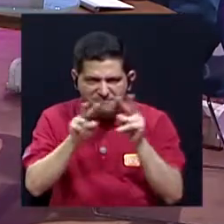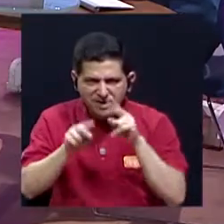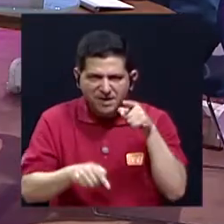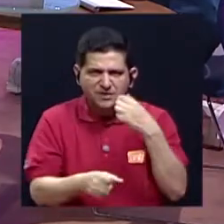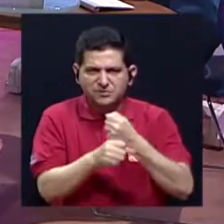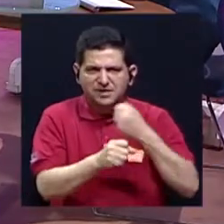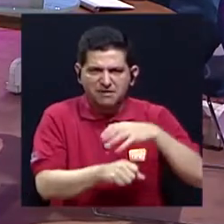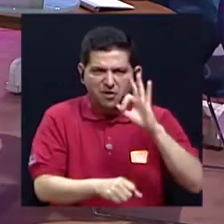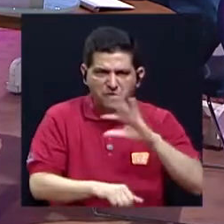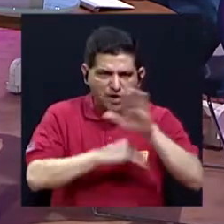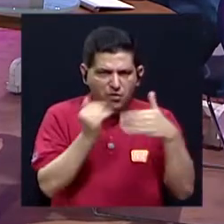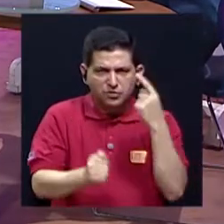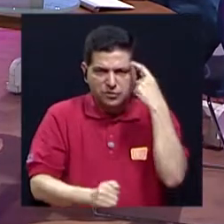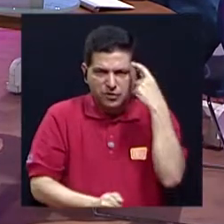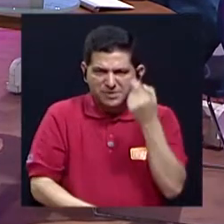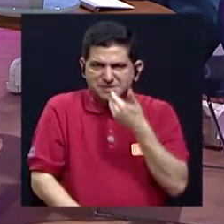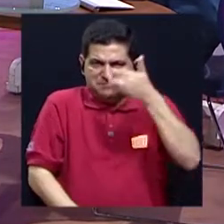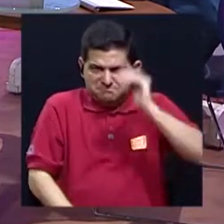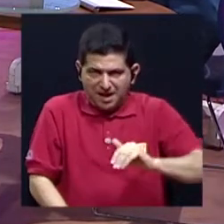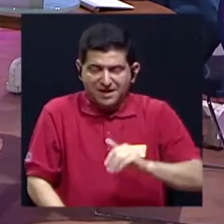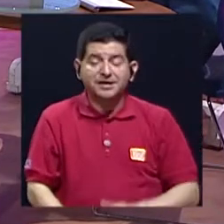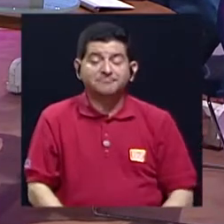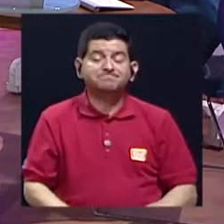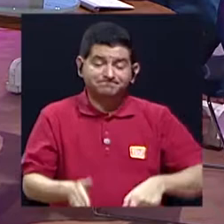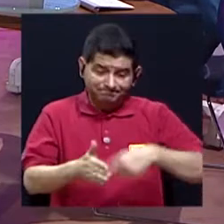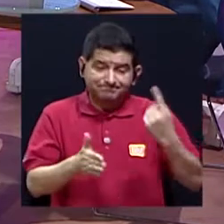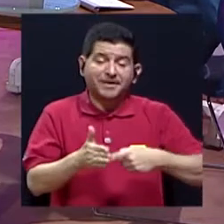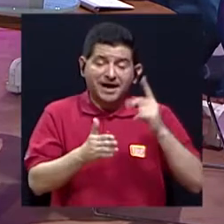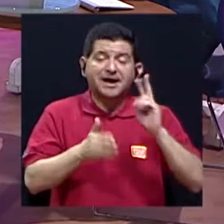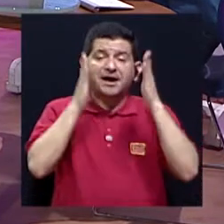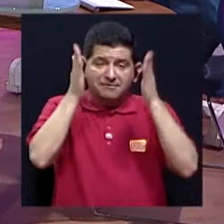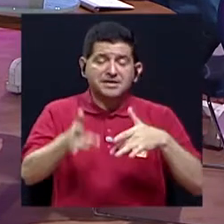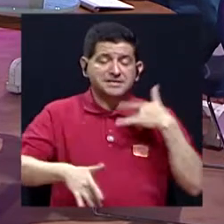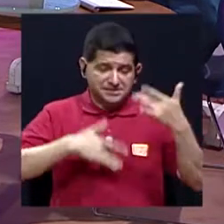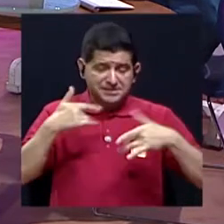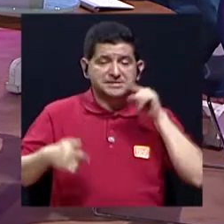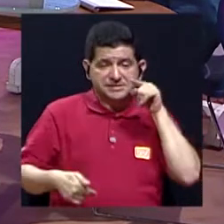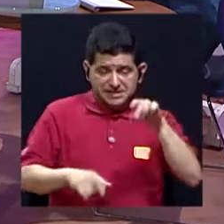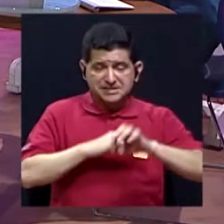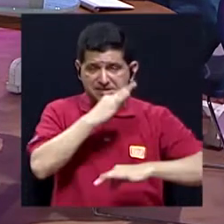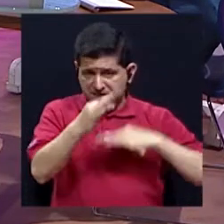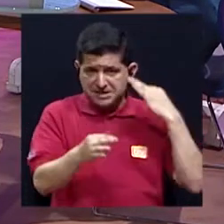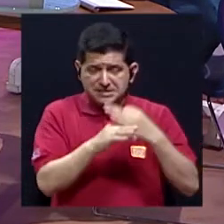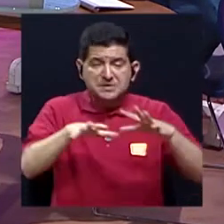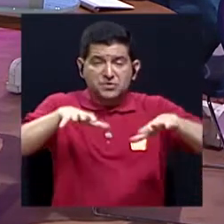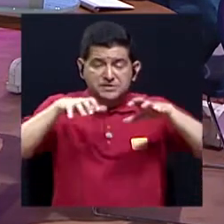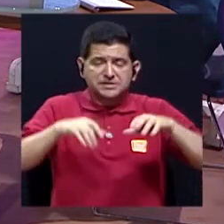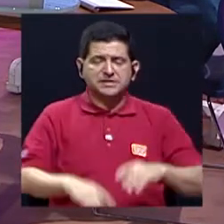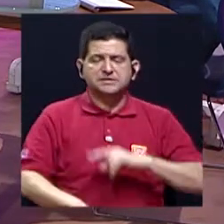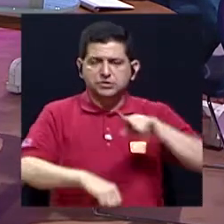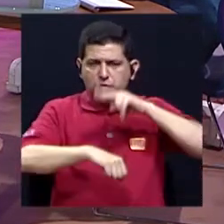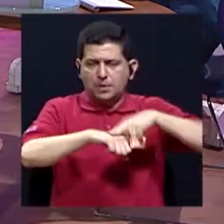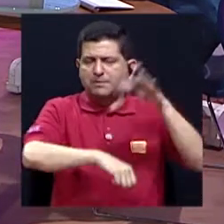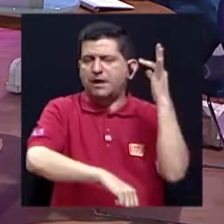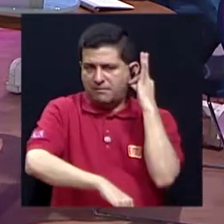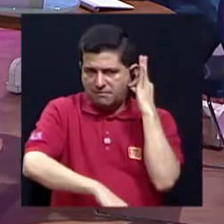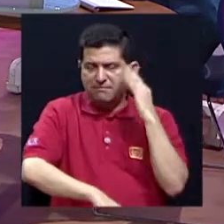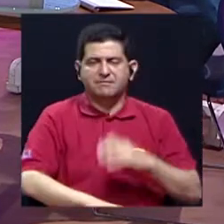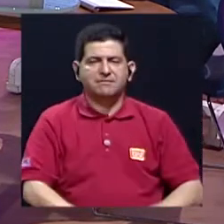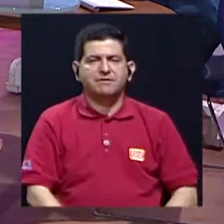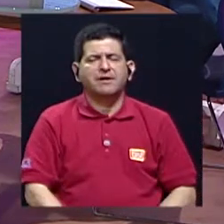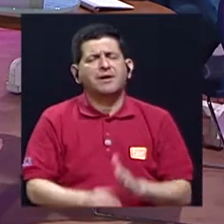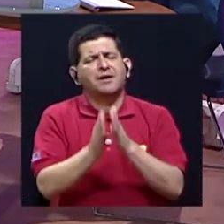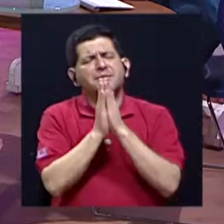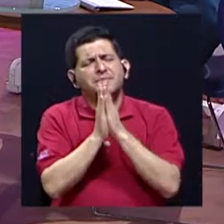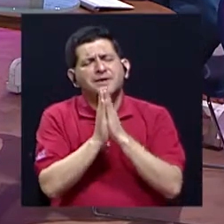bien o pensando sí, que todo lo hace mal. Entonces, existe a veces compañeros que se sienten así, con ese estrés, generalmente mujeres, ¿verdad? Con ese estrés y todo. Entonces,